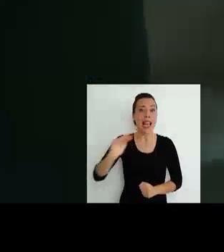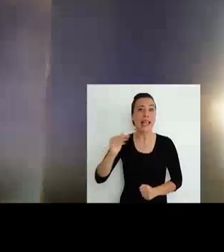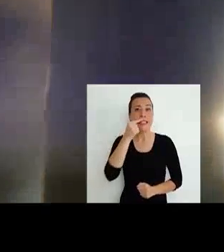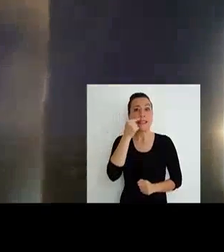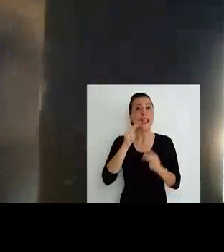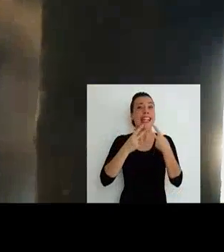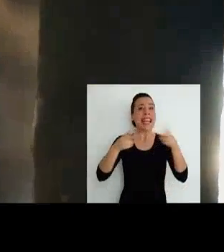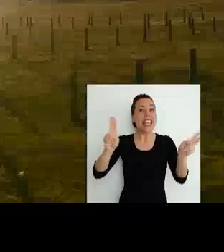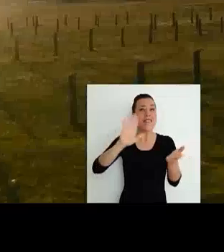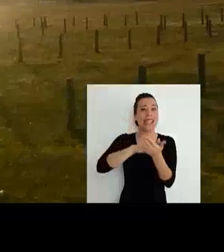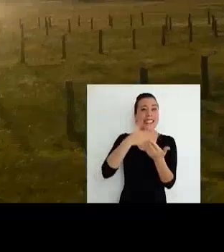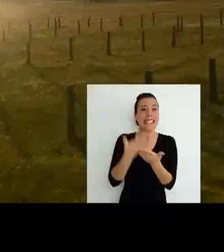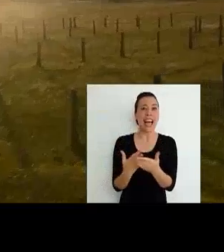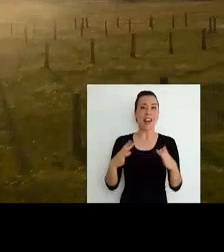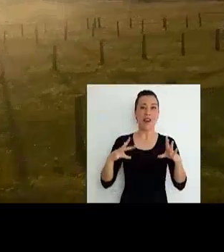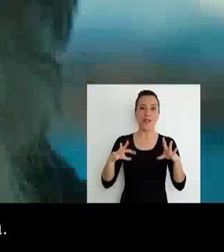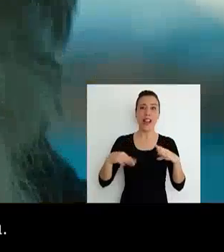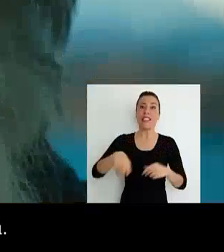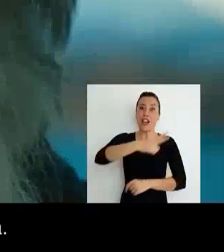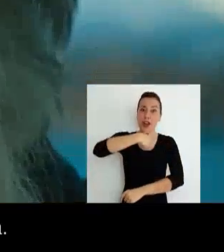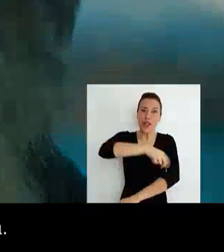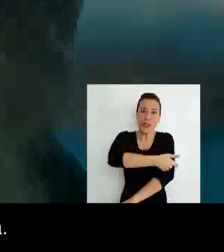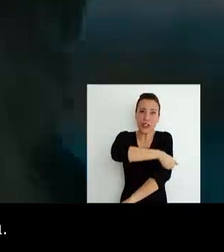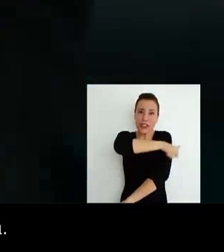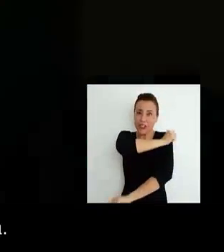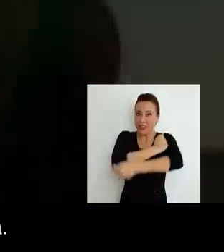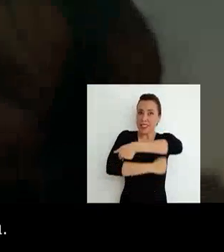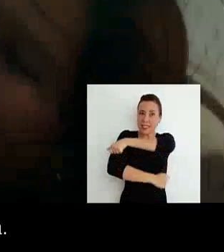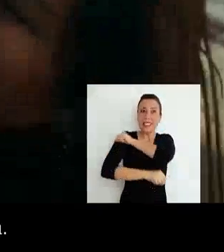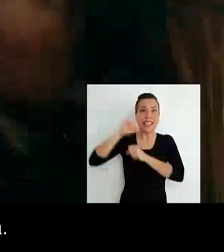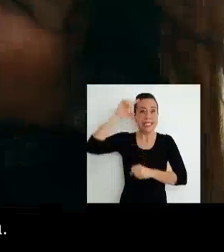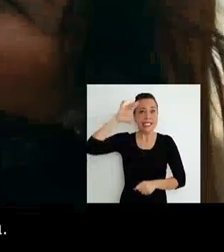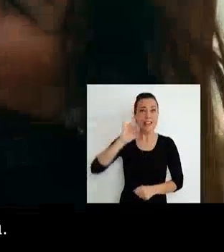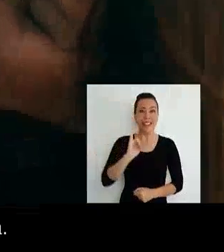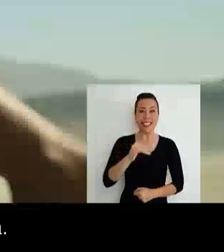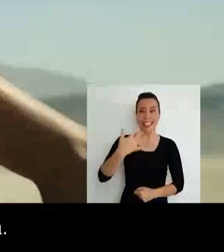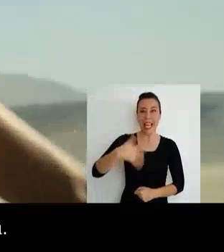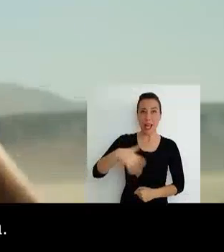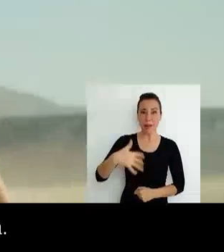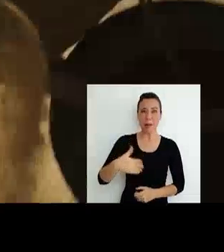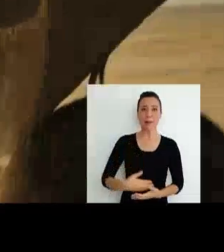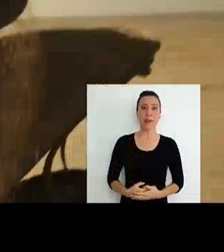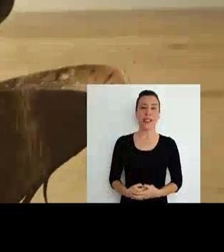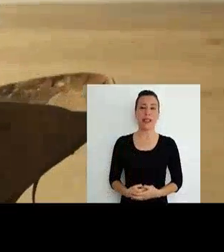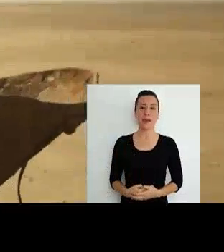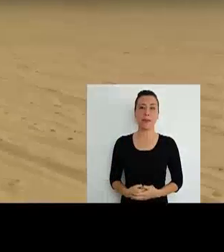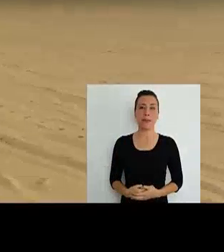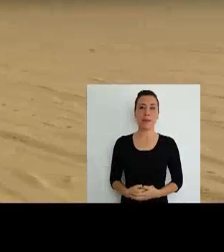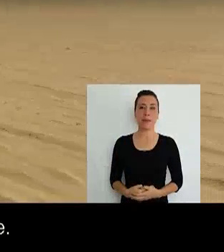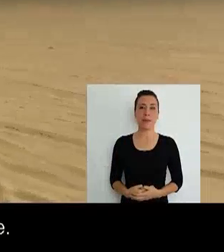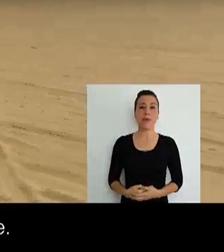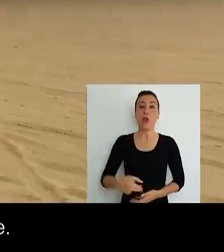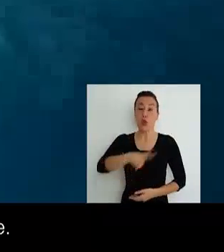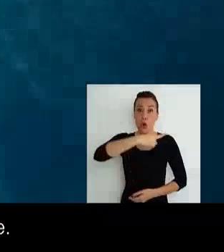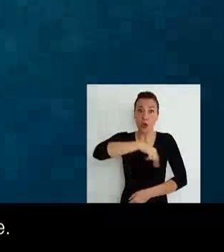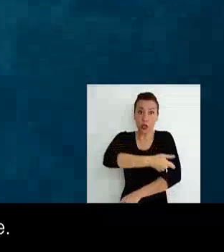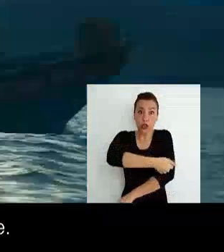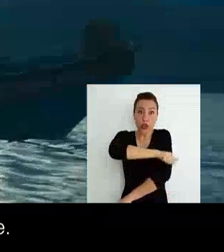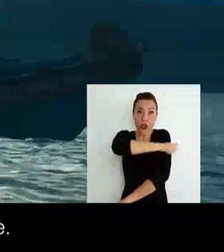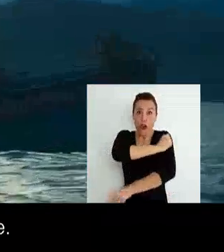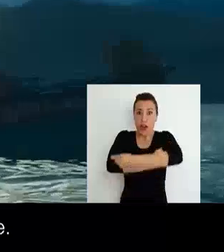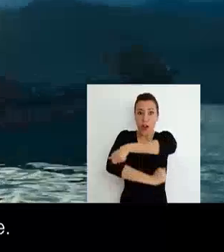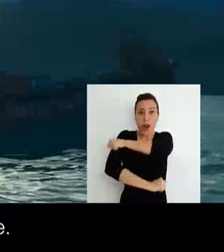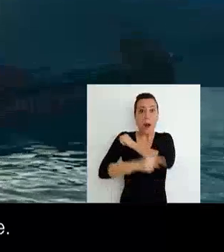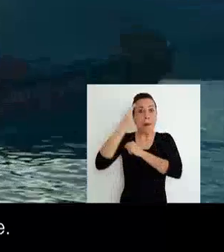culvunca y guncleagon. Y vuelto que yin, caquimia yin, ni comelcan. Y vuelto que yin,